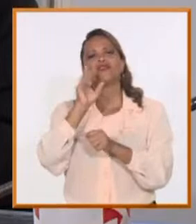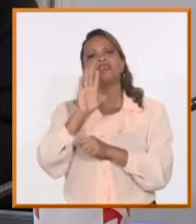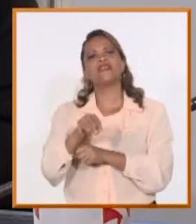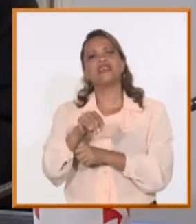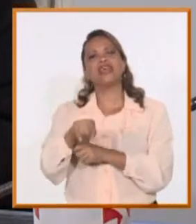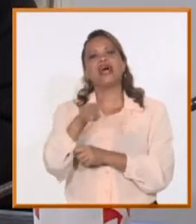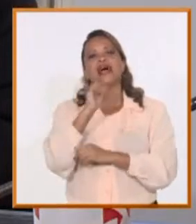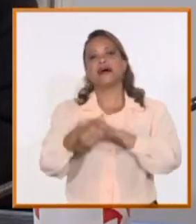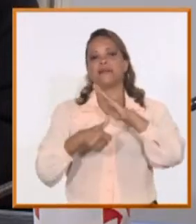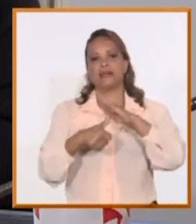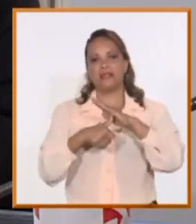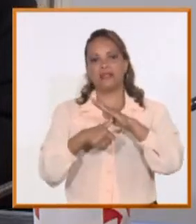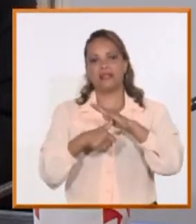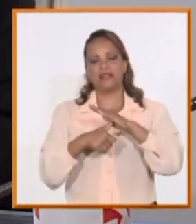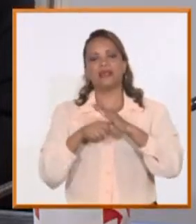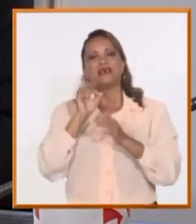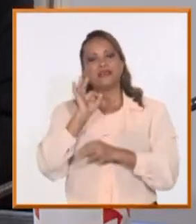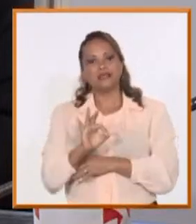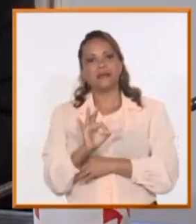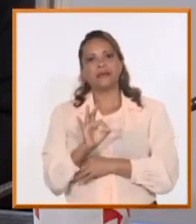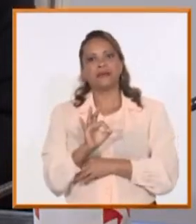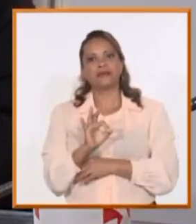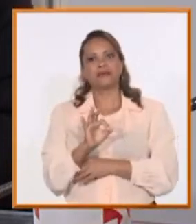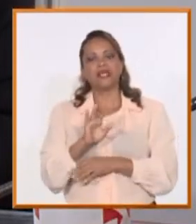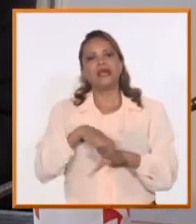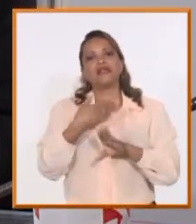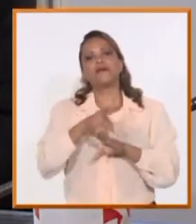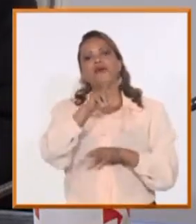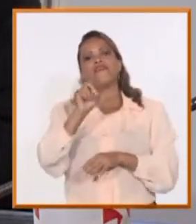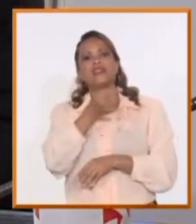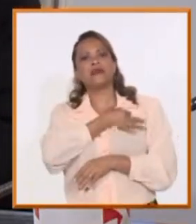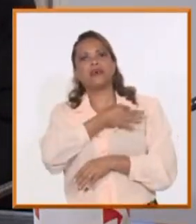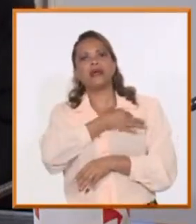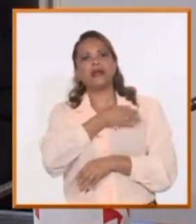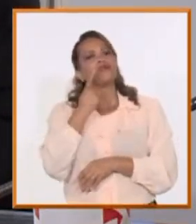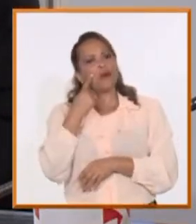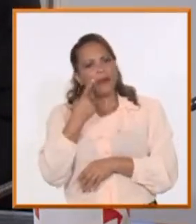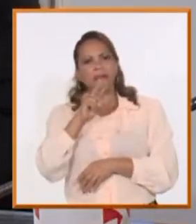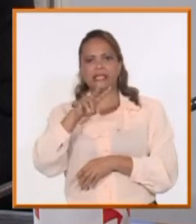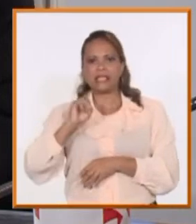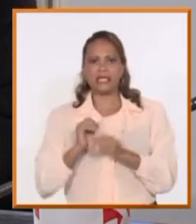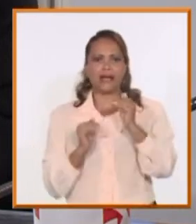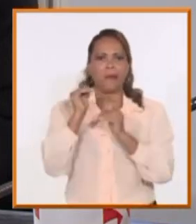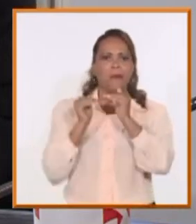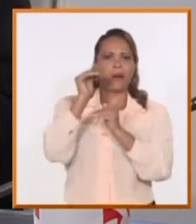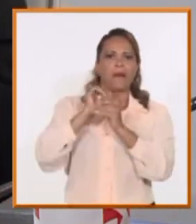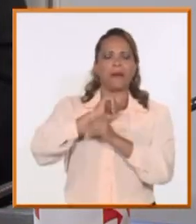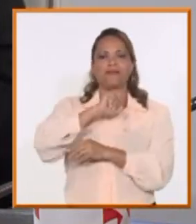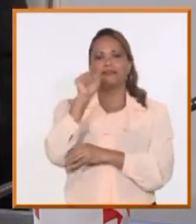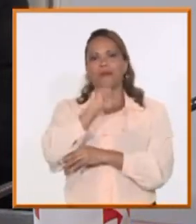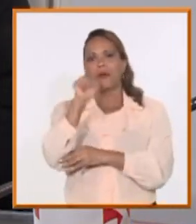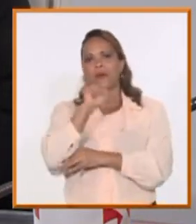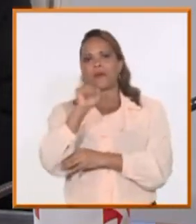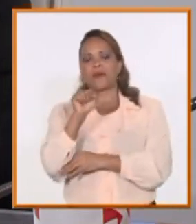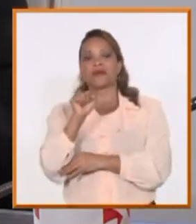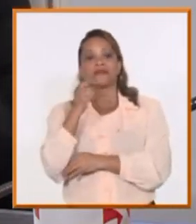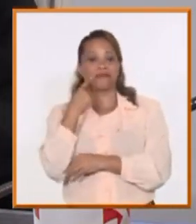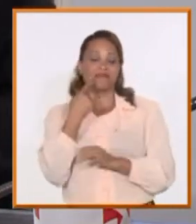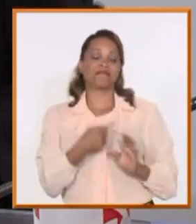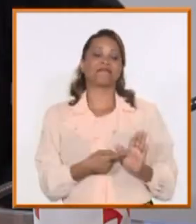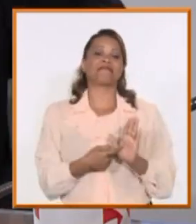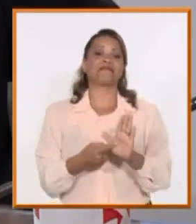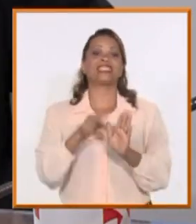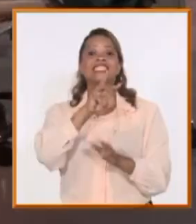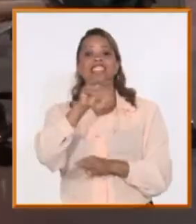nuestro presidente y a Miranda, después de 20 medallas, tú verás, van a venir 25 y 30 medallas, tú verás que las vamos a coger, y ahí está el hecho, las